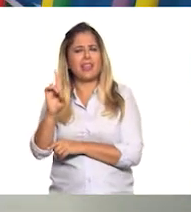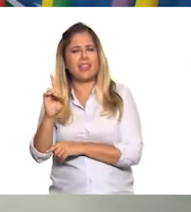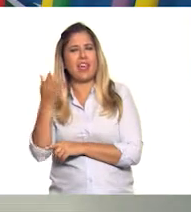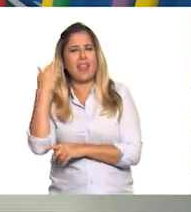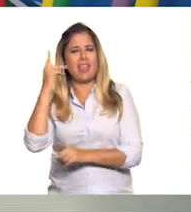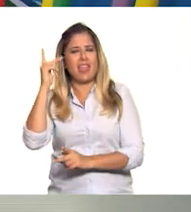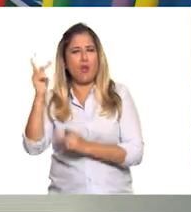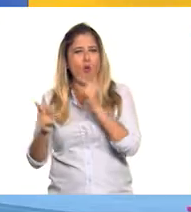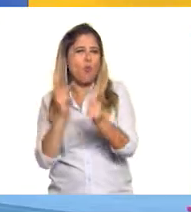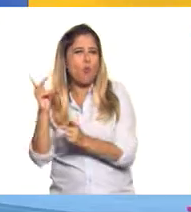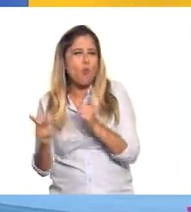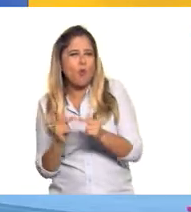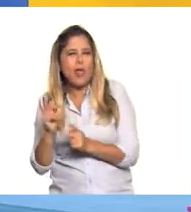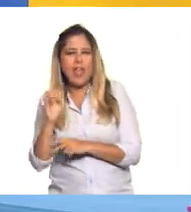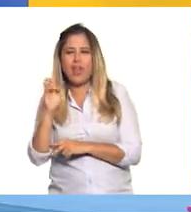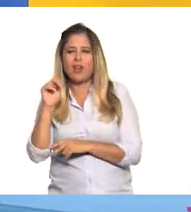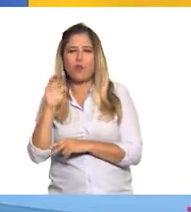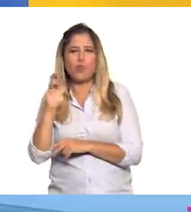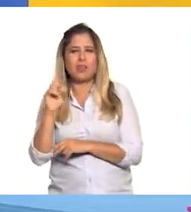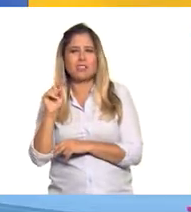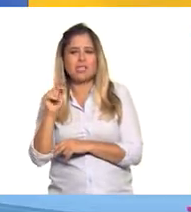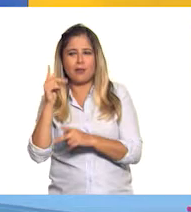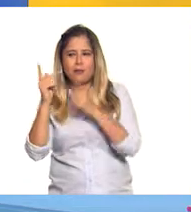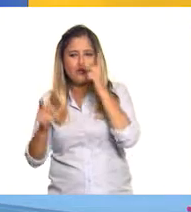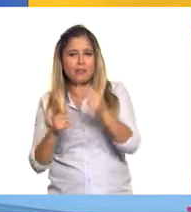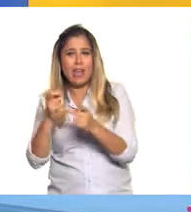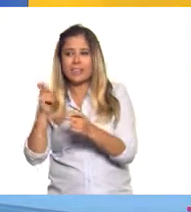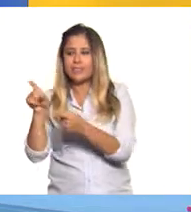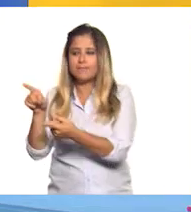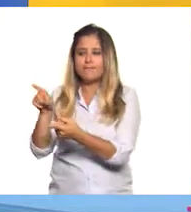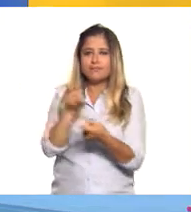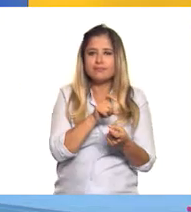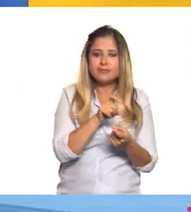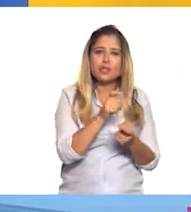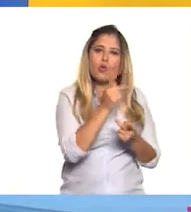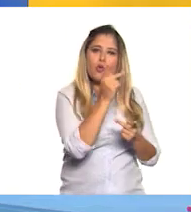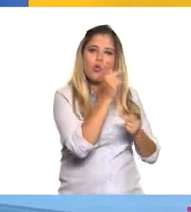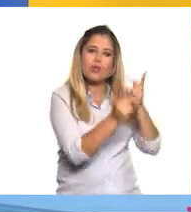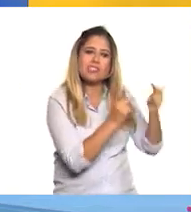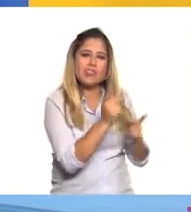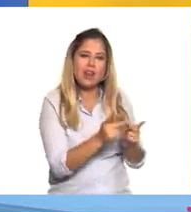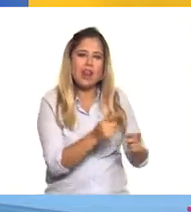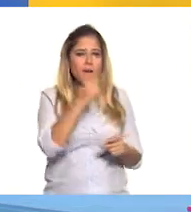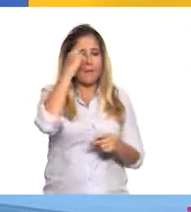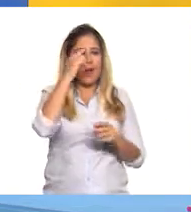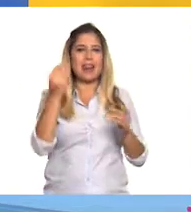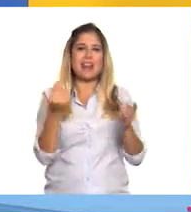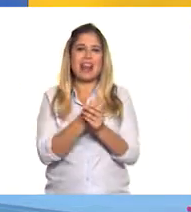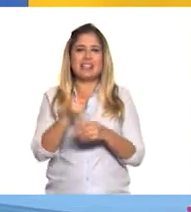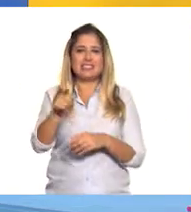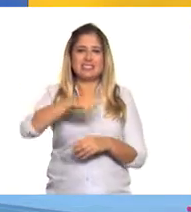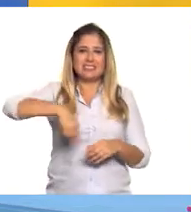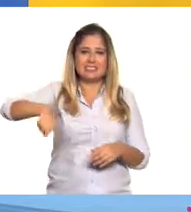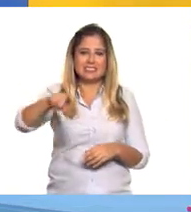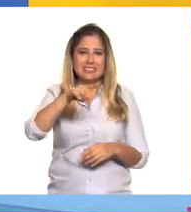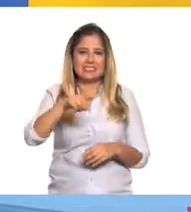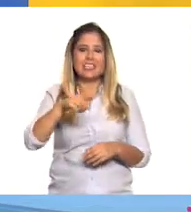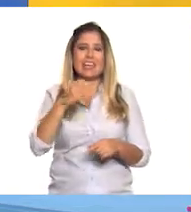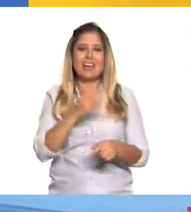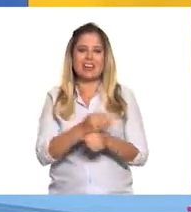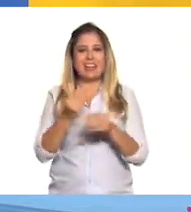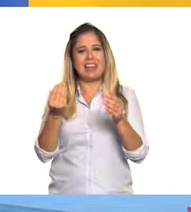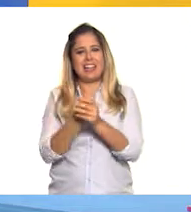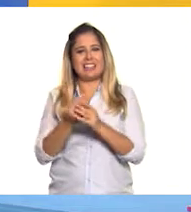2010, de la que extrajimos el cuestionario y el reporte que trabajaremos en las clases, no, perdón, el que trabajamos